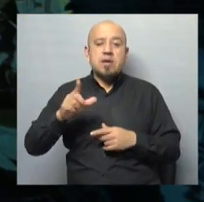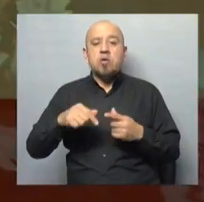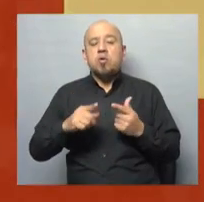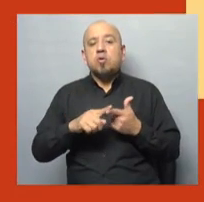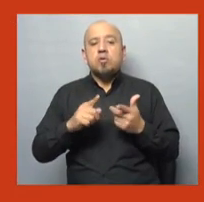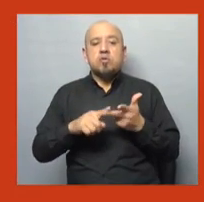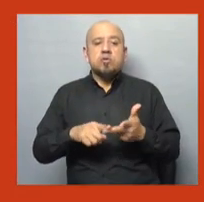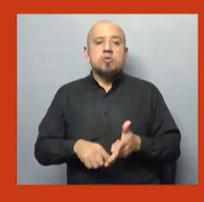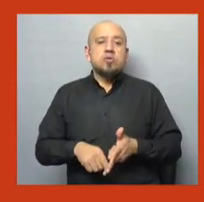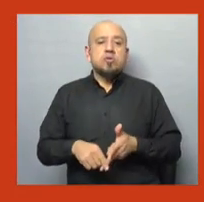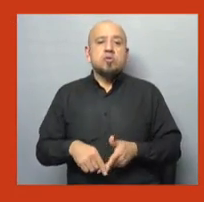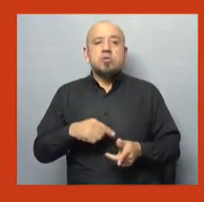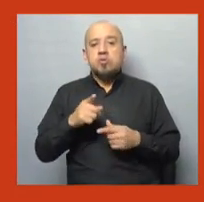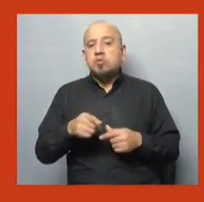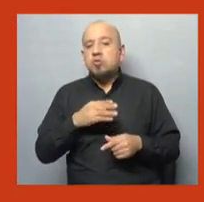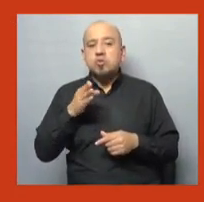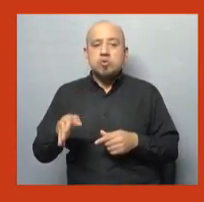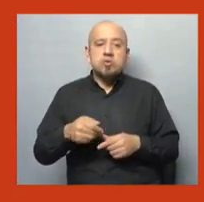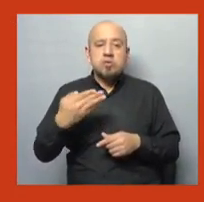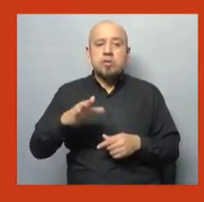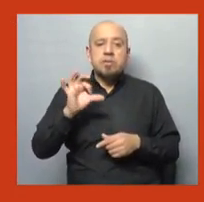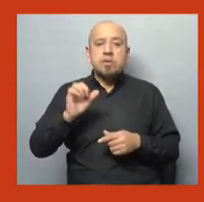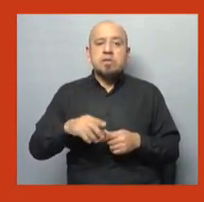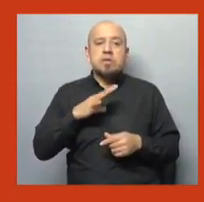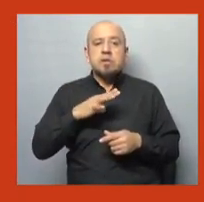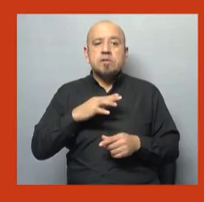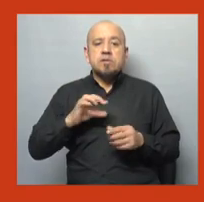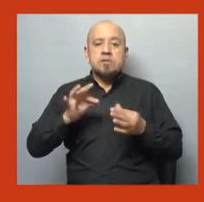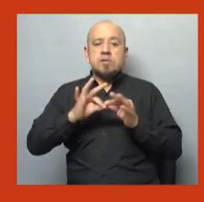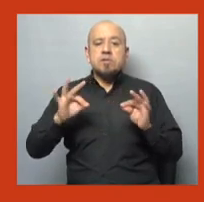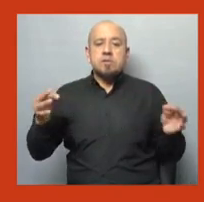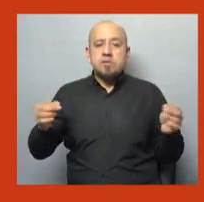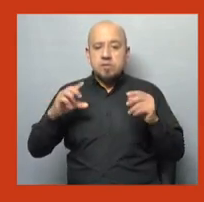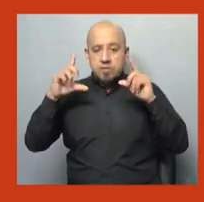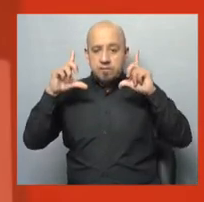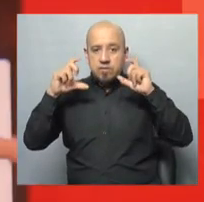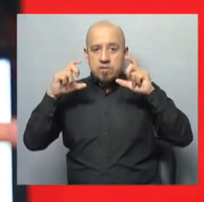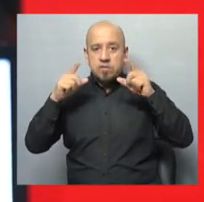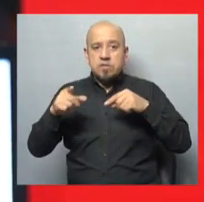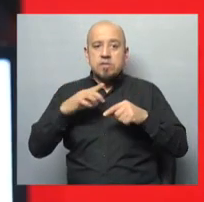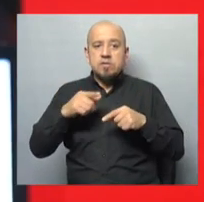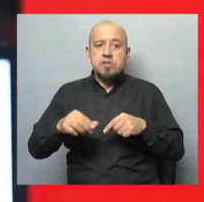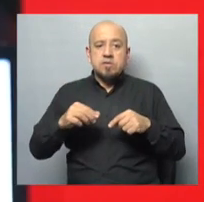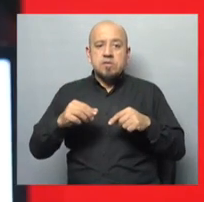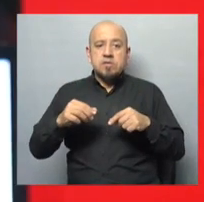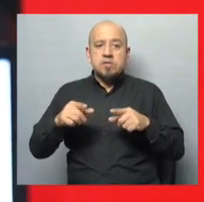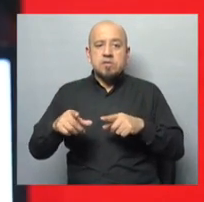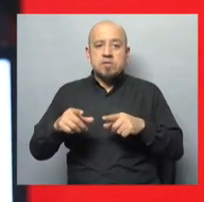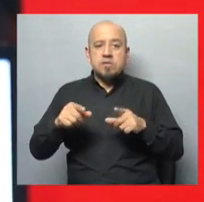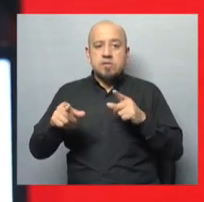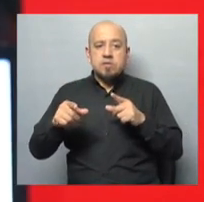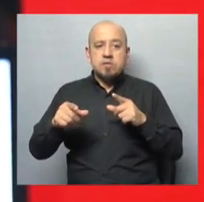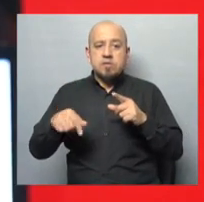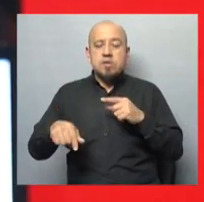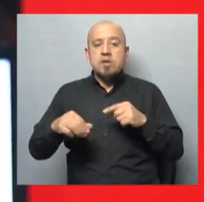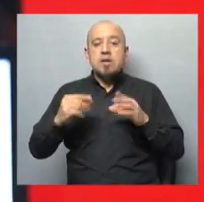don de poder así al cobrarles de ese no saber quién es el fotógrafo esos son esa foto que te sacaba de la escuela que era la fotito blanco y no te la